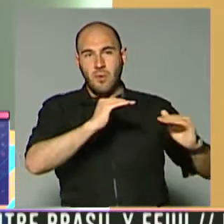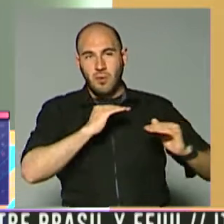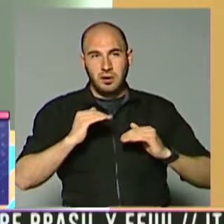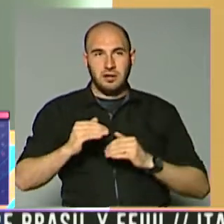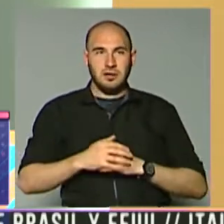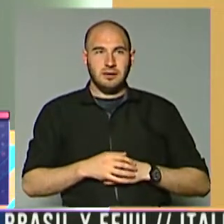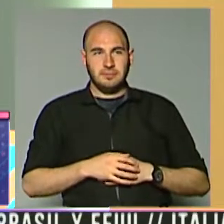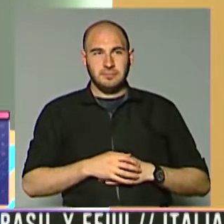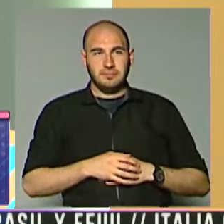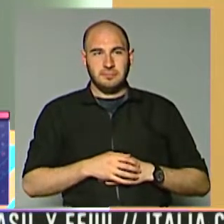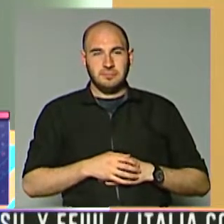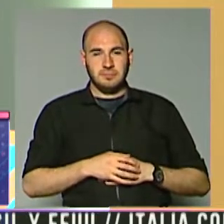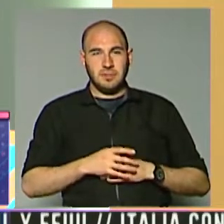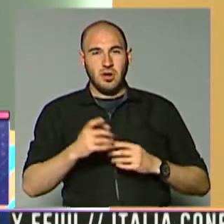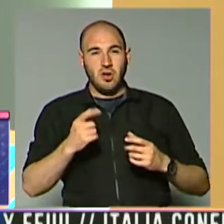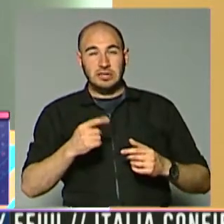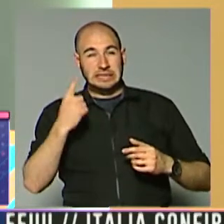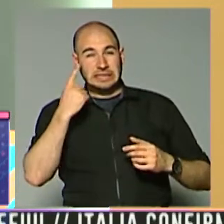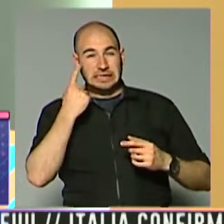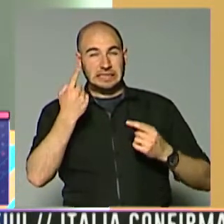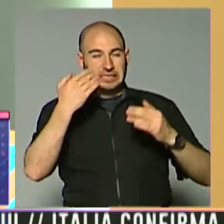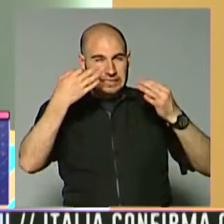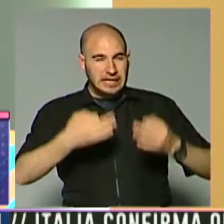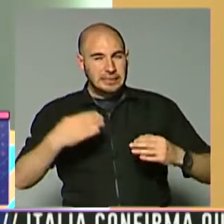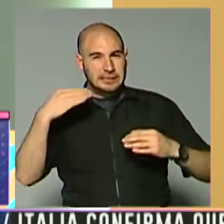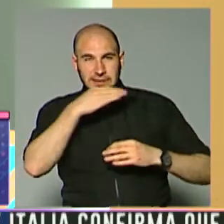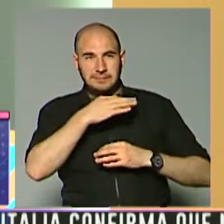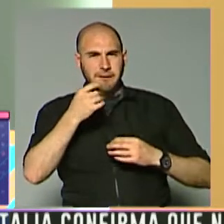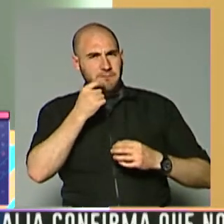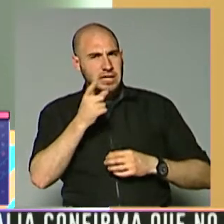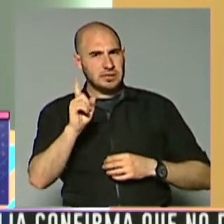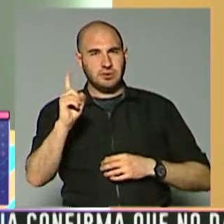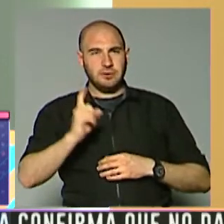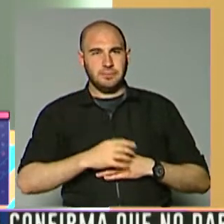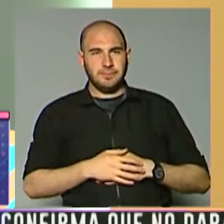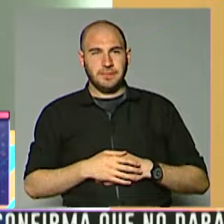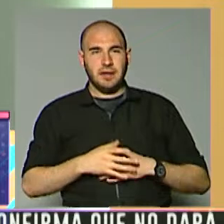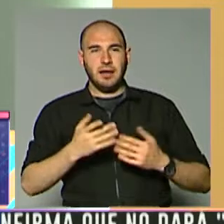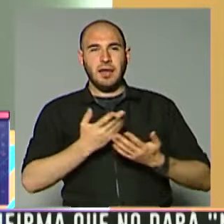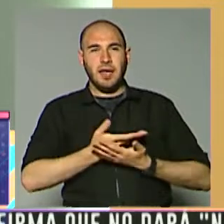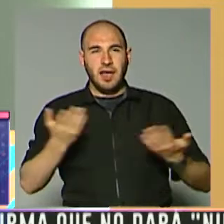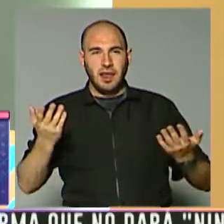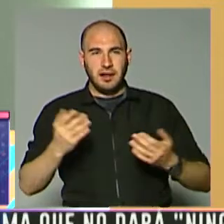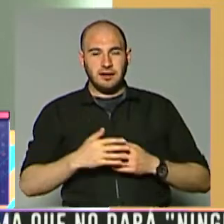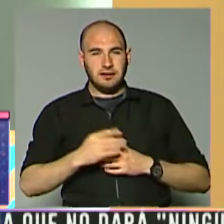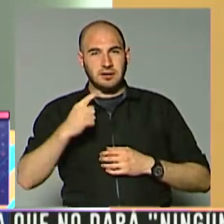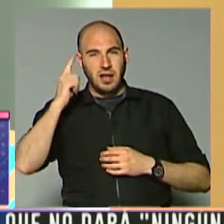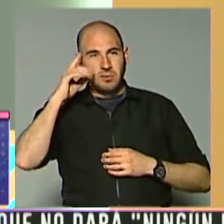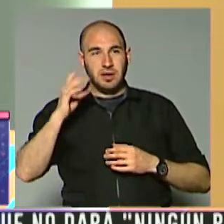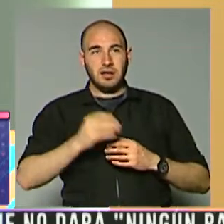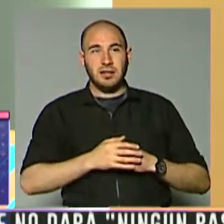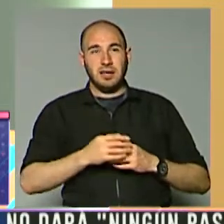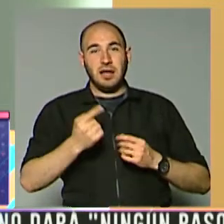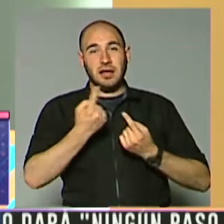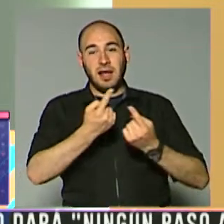algo demasiado objetivo ni sencillo y que en general se remite mucho a la resolución del